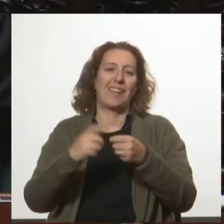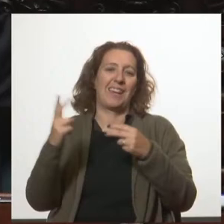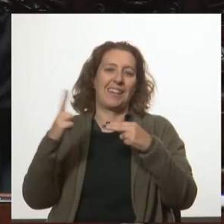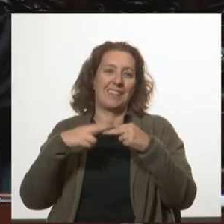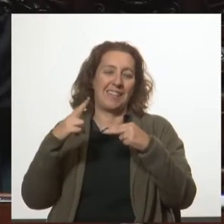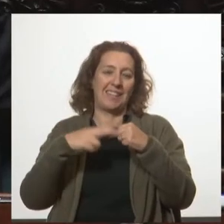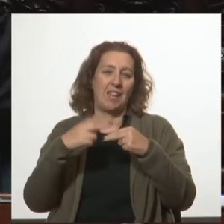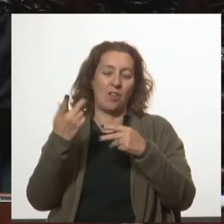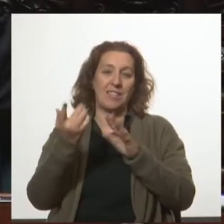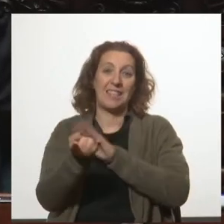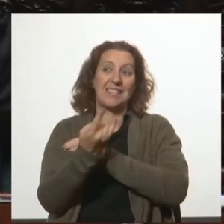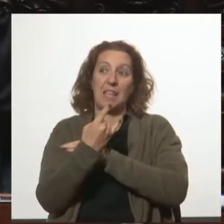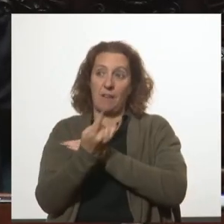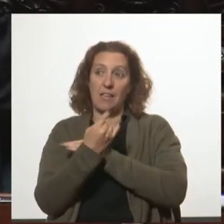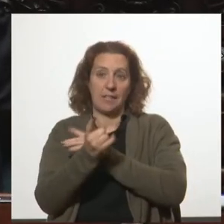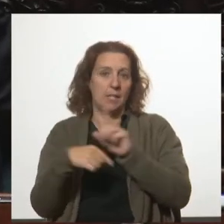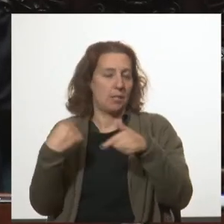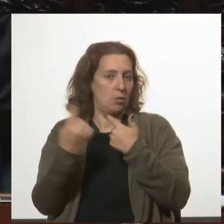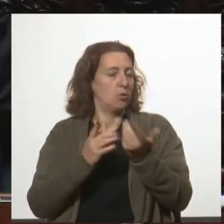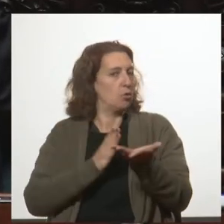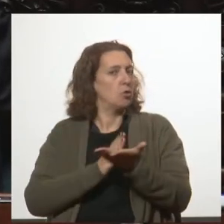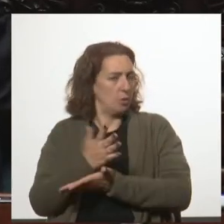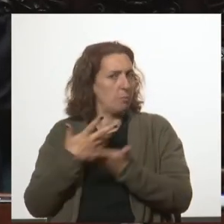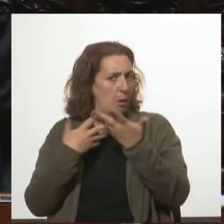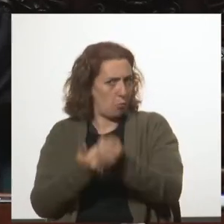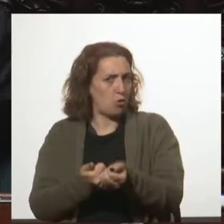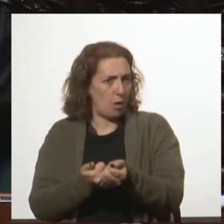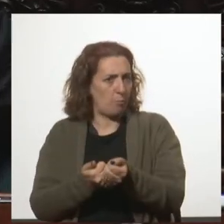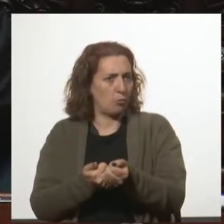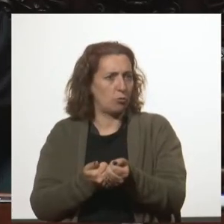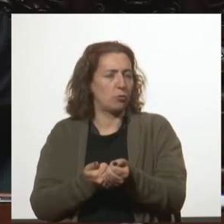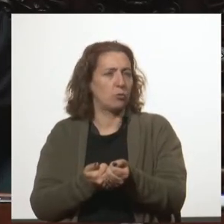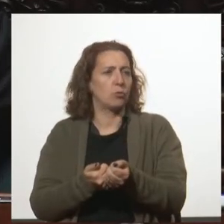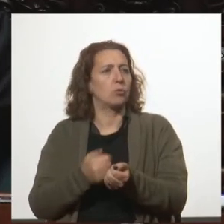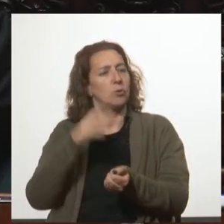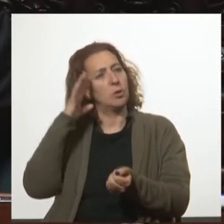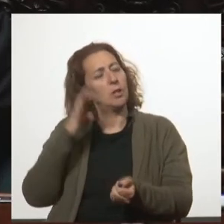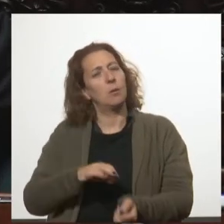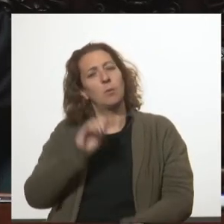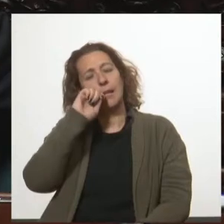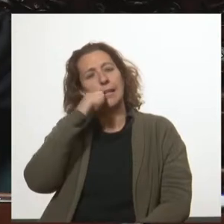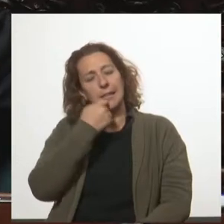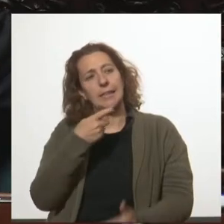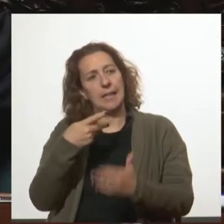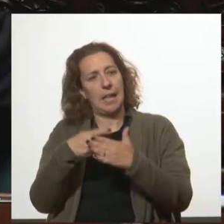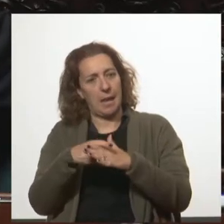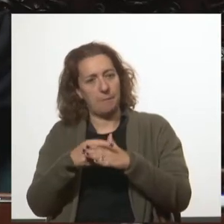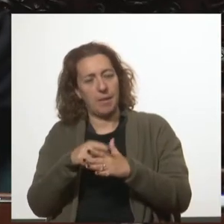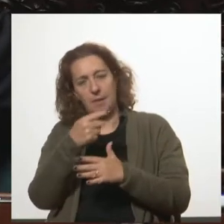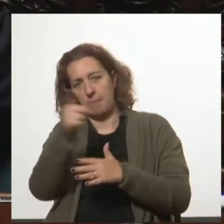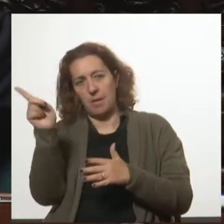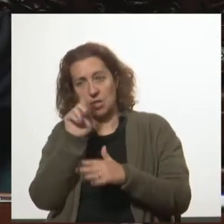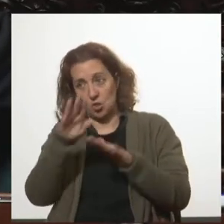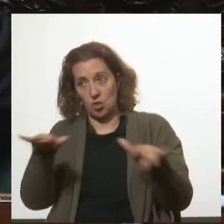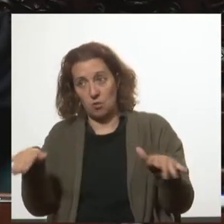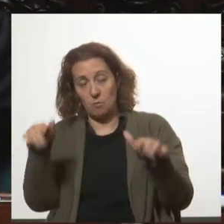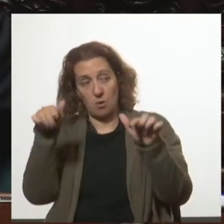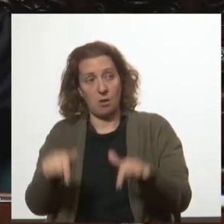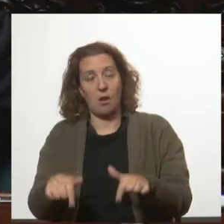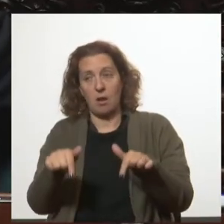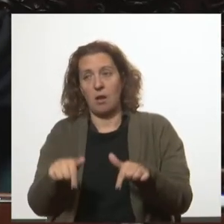igualita que siempre apoyamos y que nos parece realmente una linda herramienta para esos niños pero mientras a